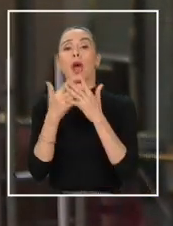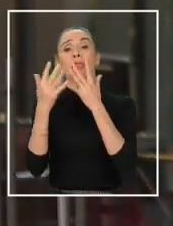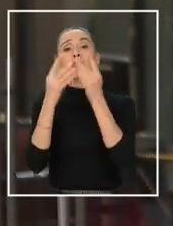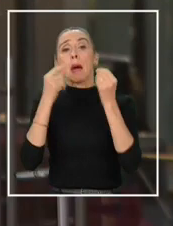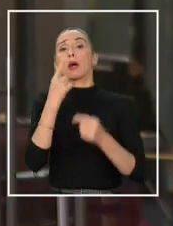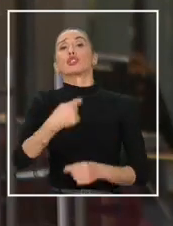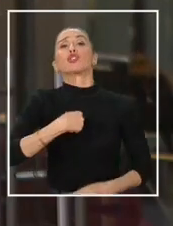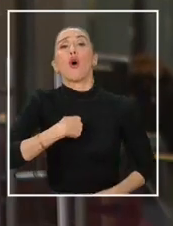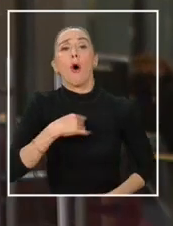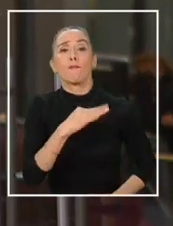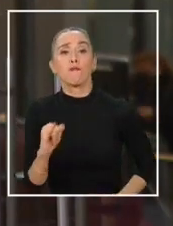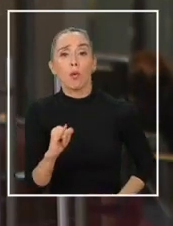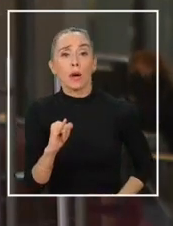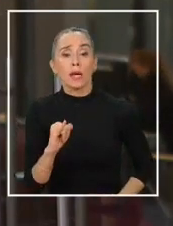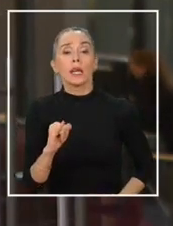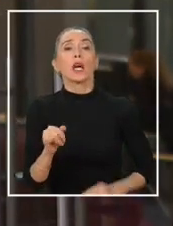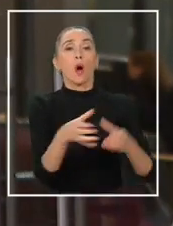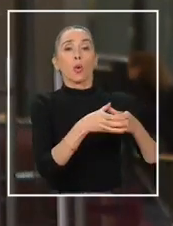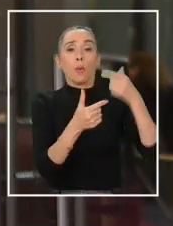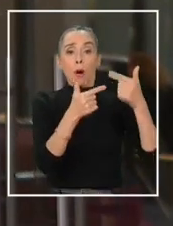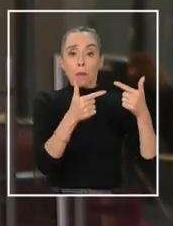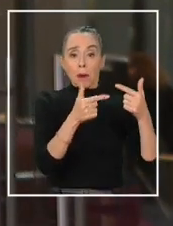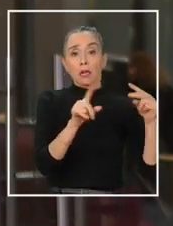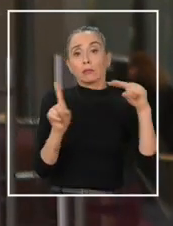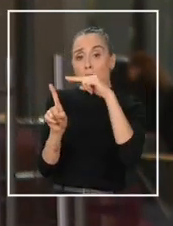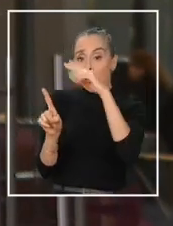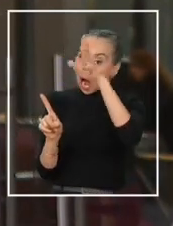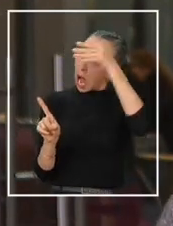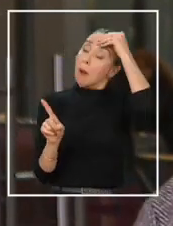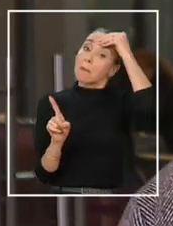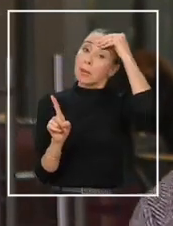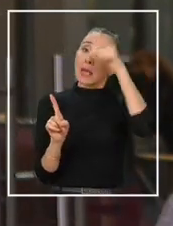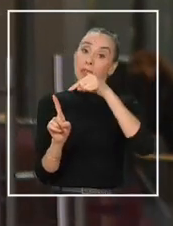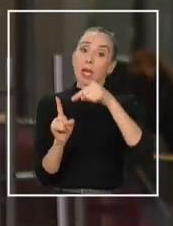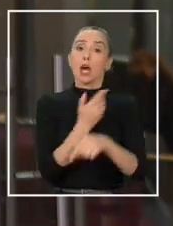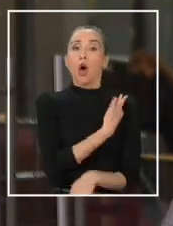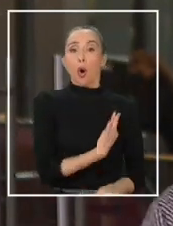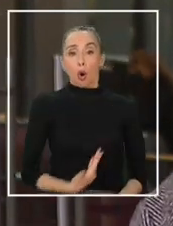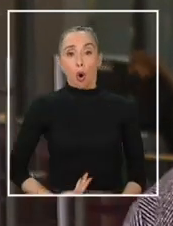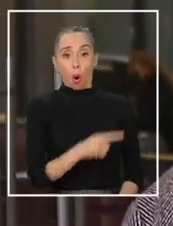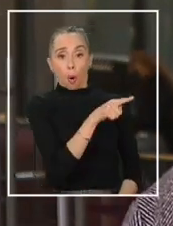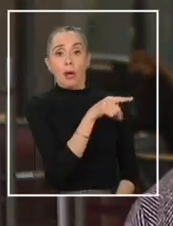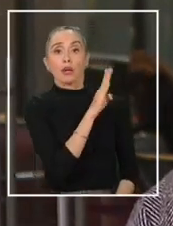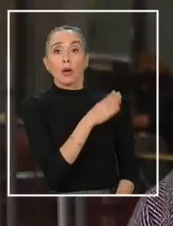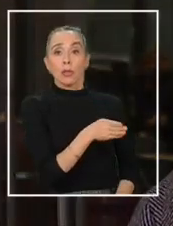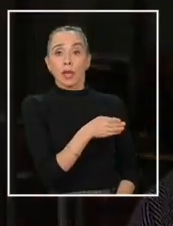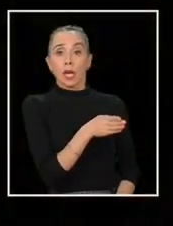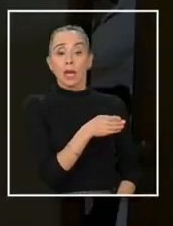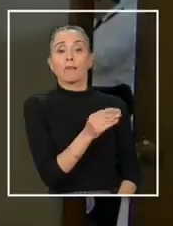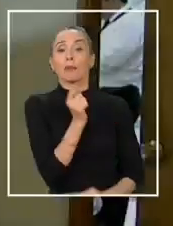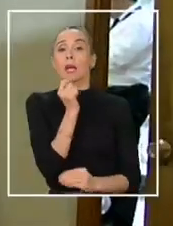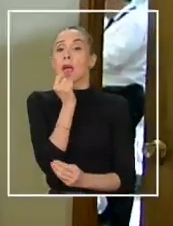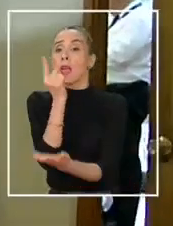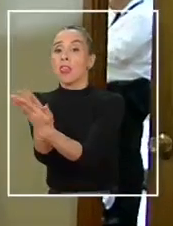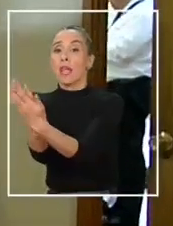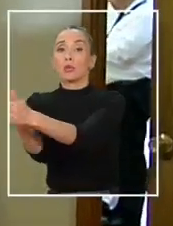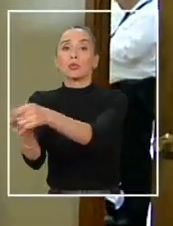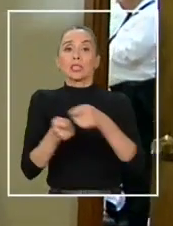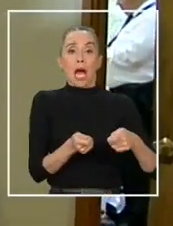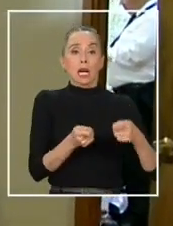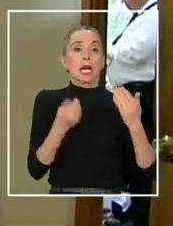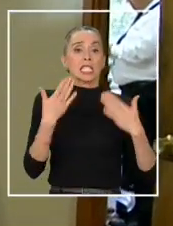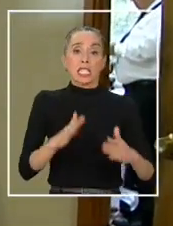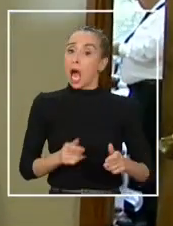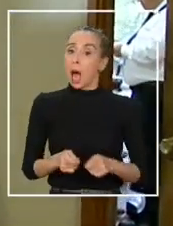lo que debiera hacer el mundo político es aprender de esta lección y el gobierno, por supuesto, sacar la denuncia. Acción judicial que